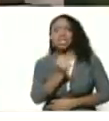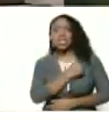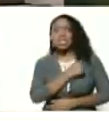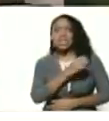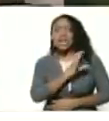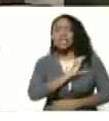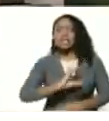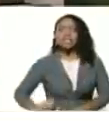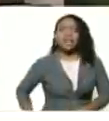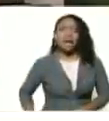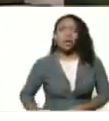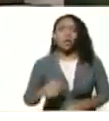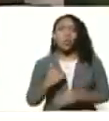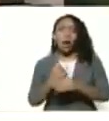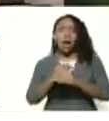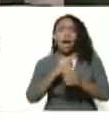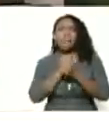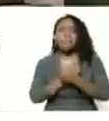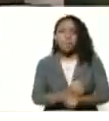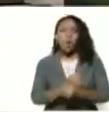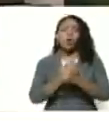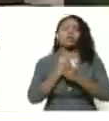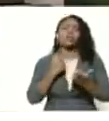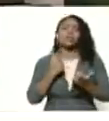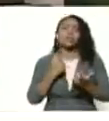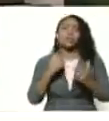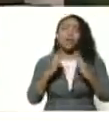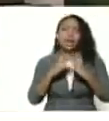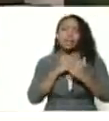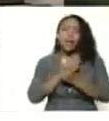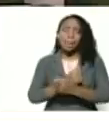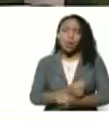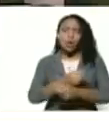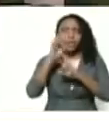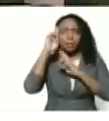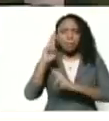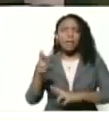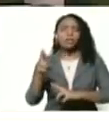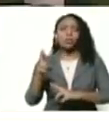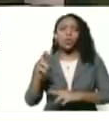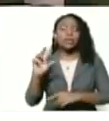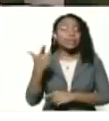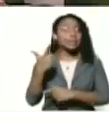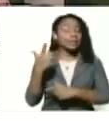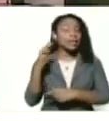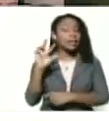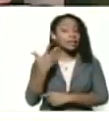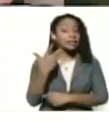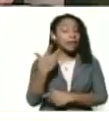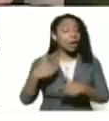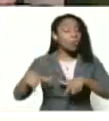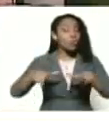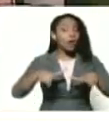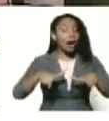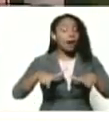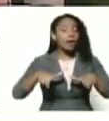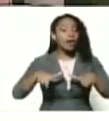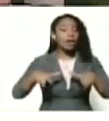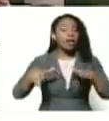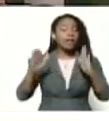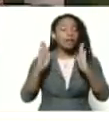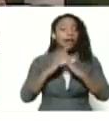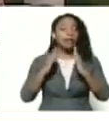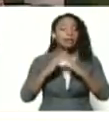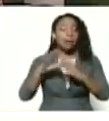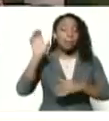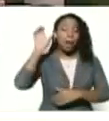solidaridad, del amor, del respeto. Es un hogar en amor. En tercer lugar, diría, es un hogar patriota,